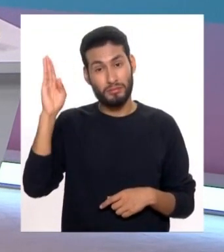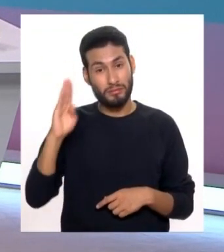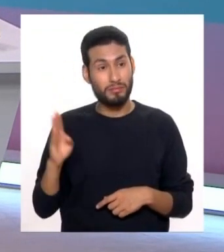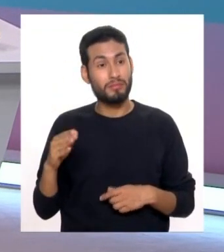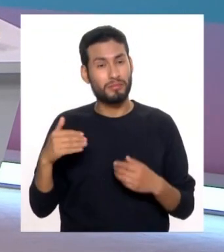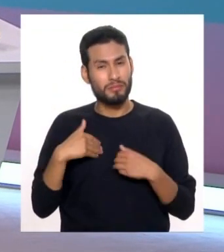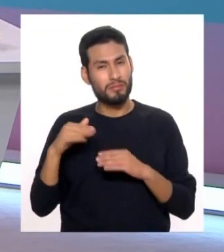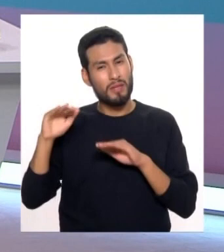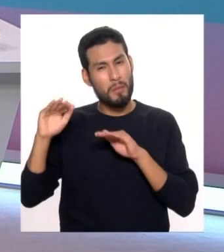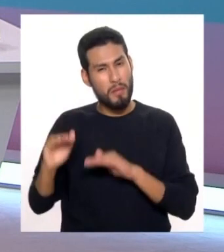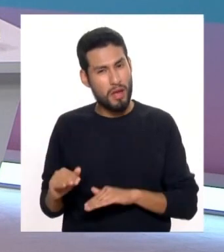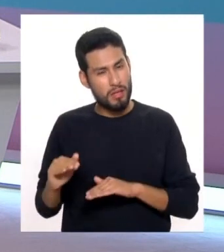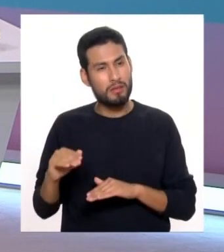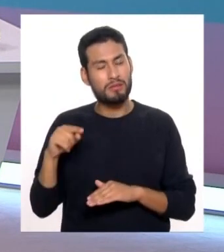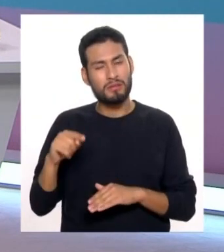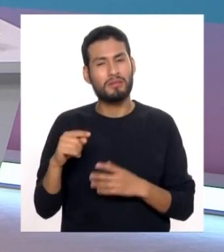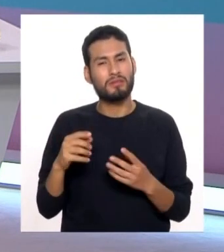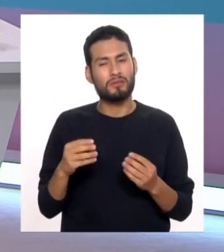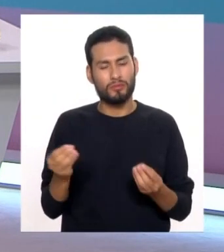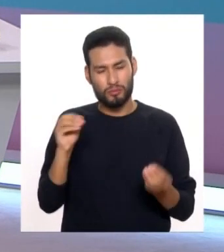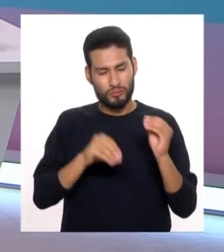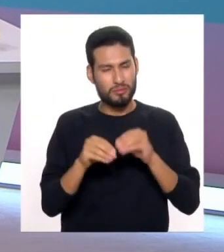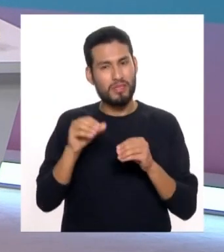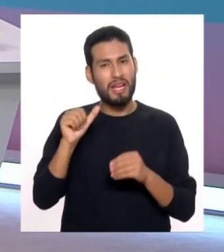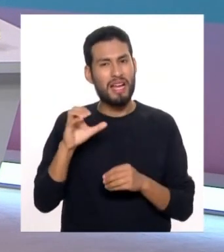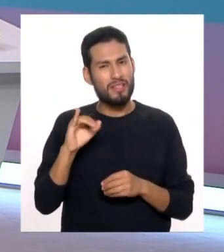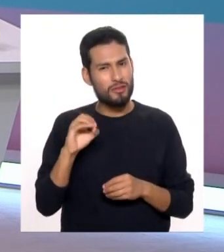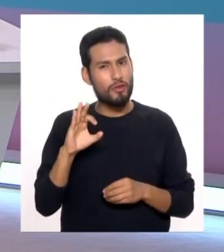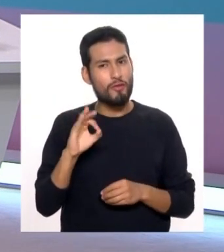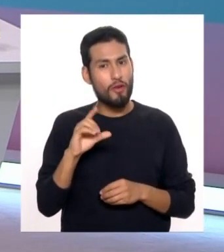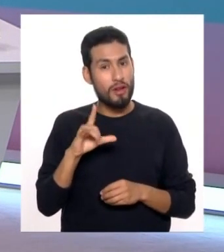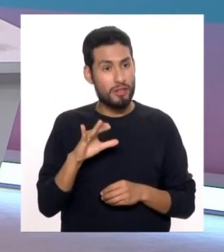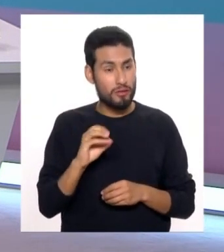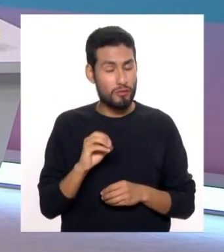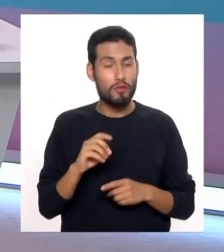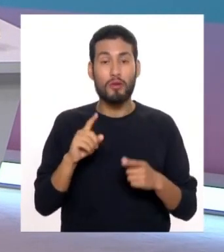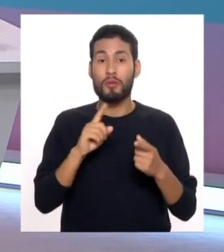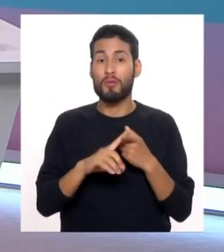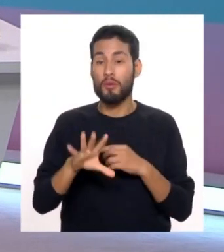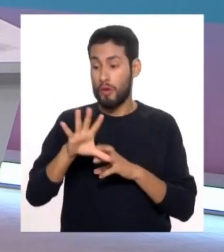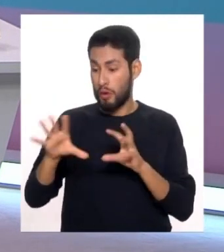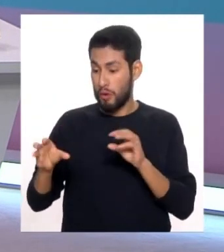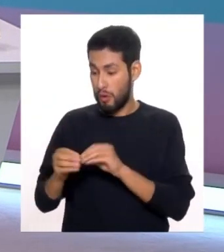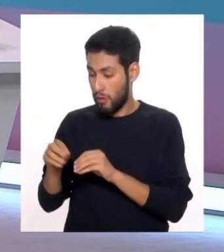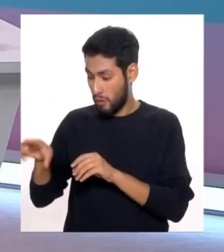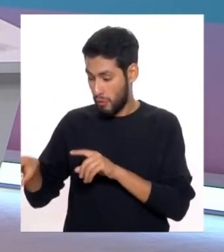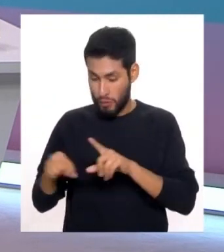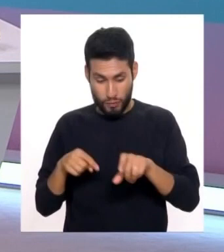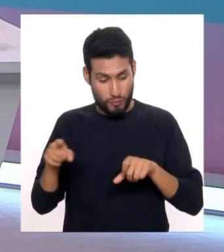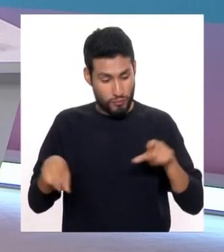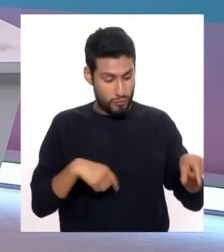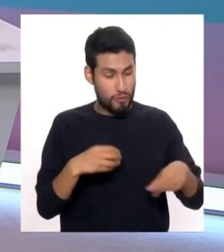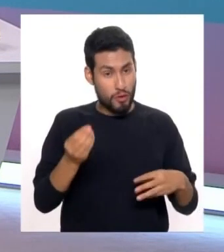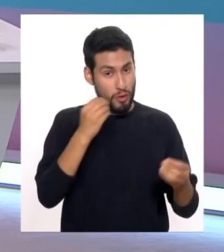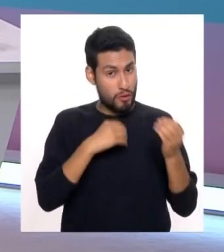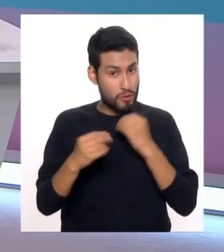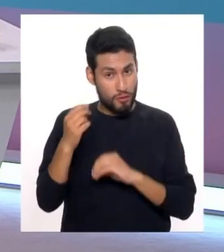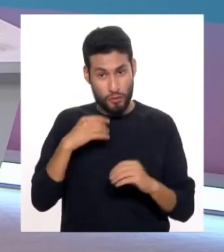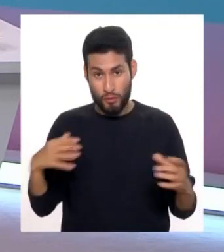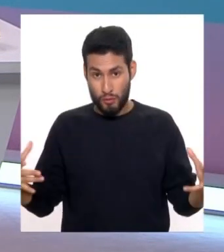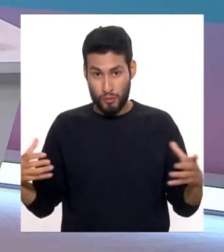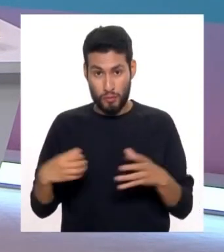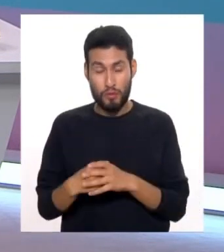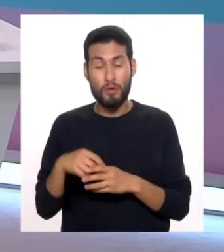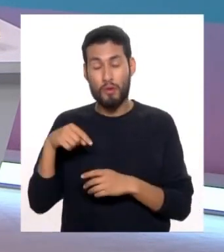poquito más baja la fortificación en ácido fólico, pero si tú vas sumando lo que encuentras entre los alimentos